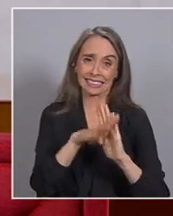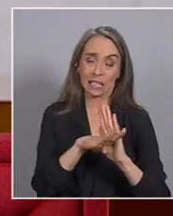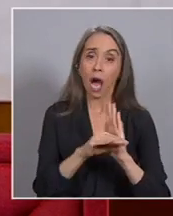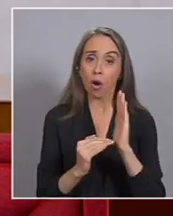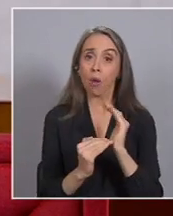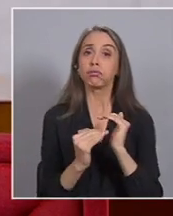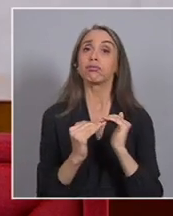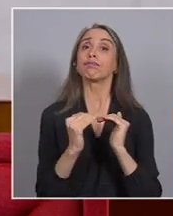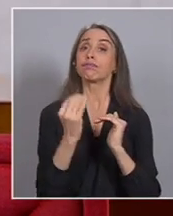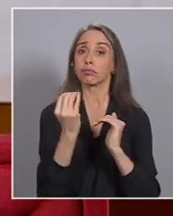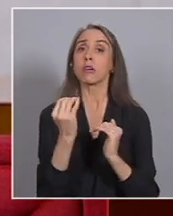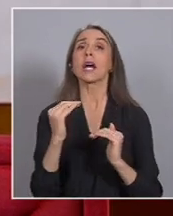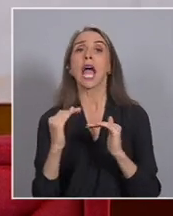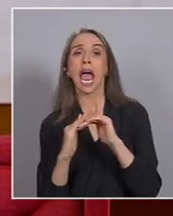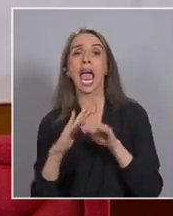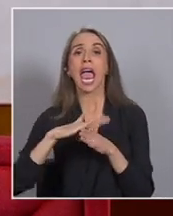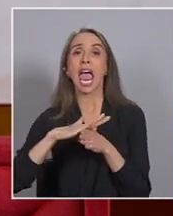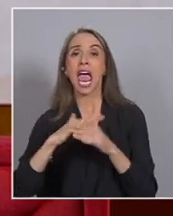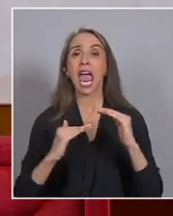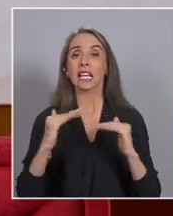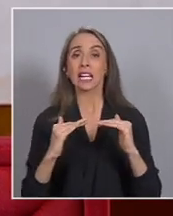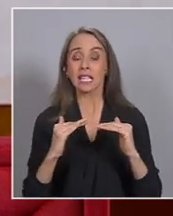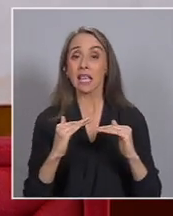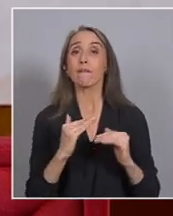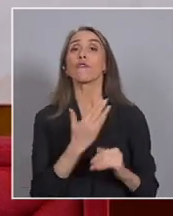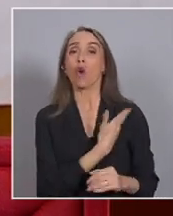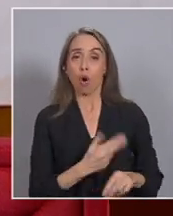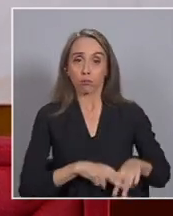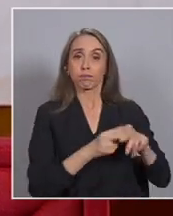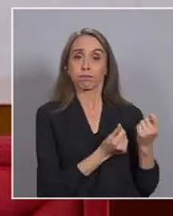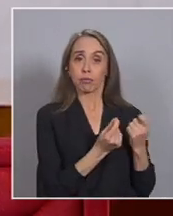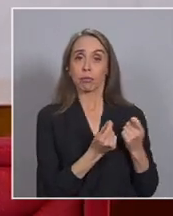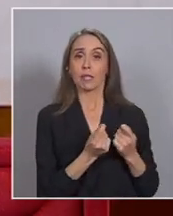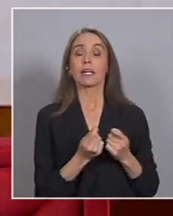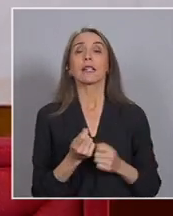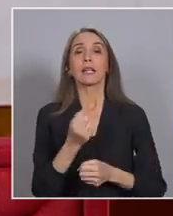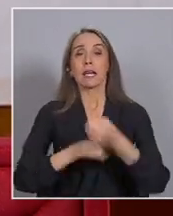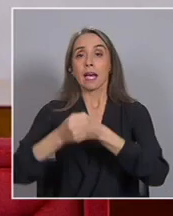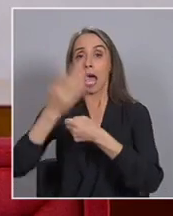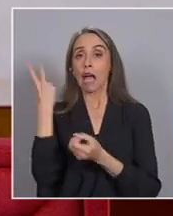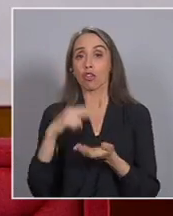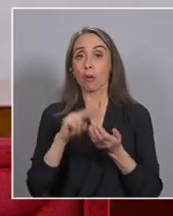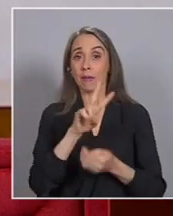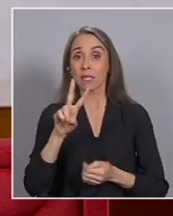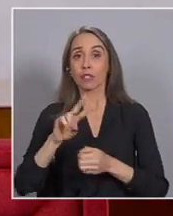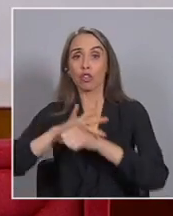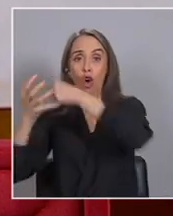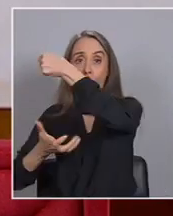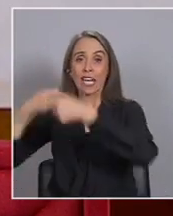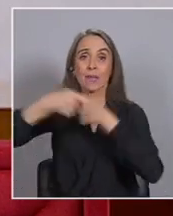fiscal y una inversión extranjera que el año 2022 fue la más alta de los últimos 9 años.